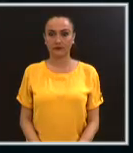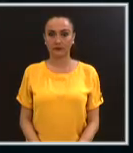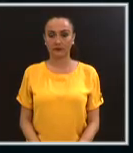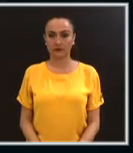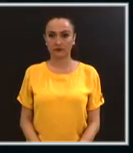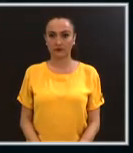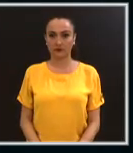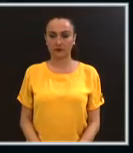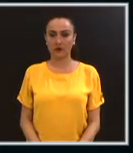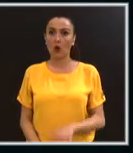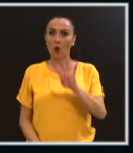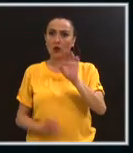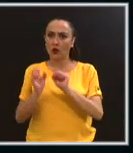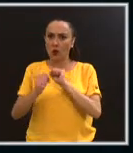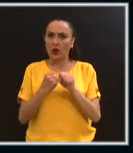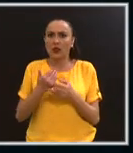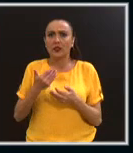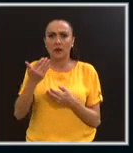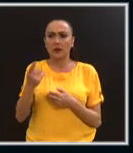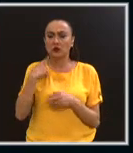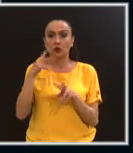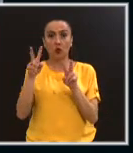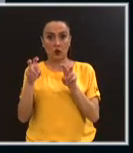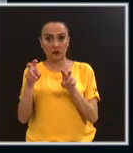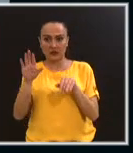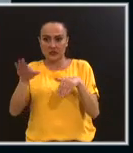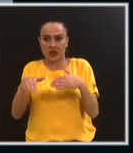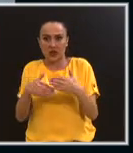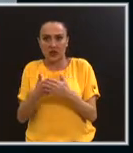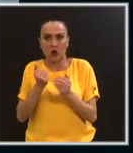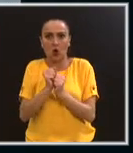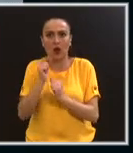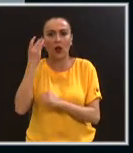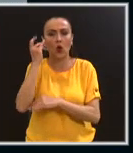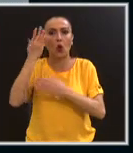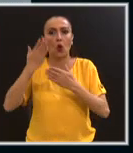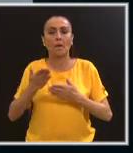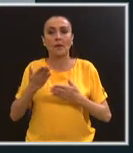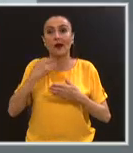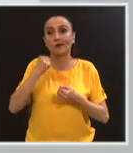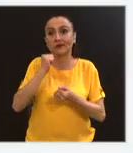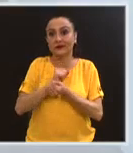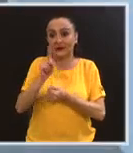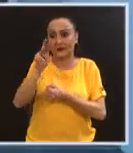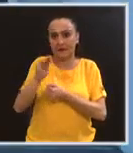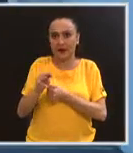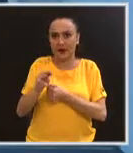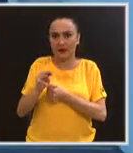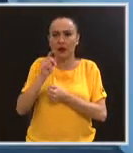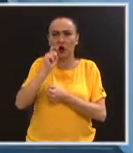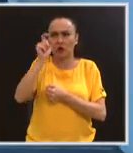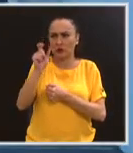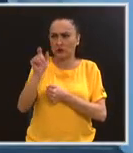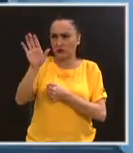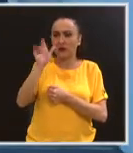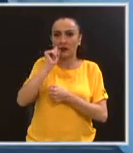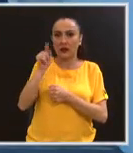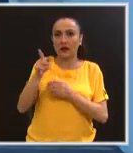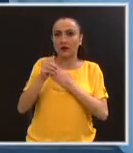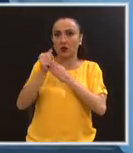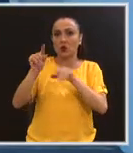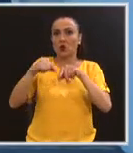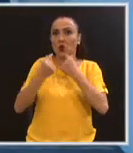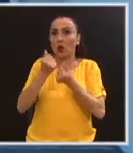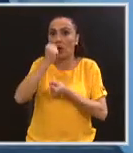información 4 años después de que supuestamente se casara con el colombiano detenido Este martes como sospechoso de liderar una